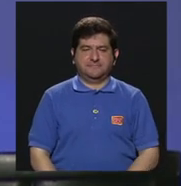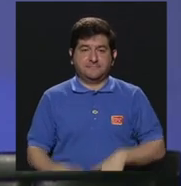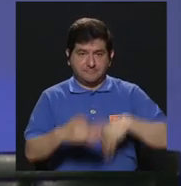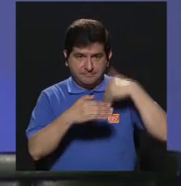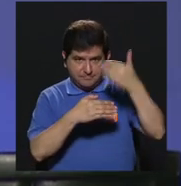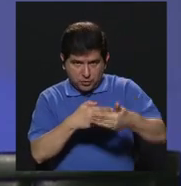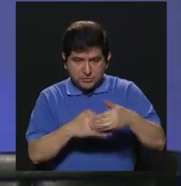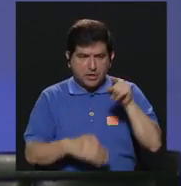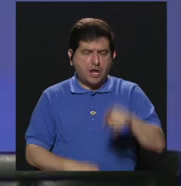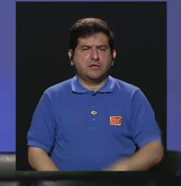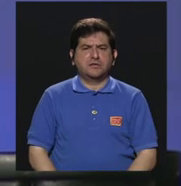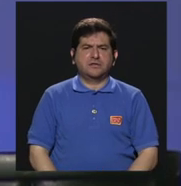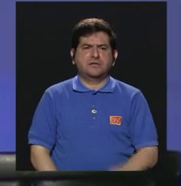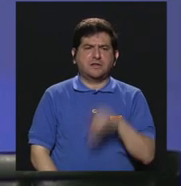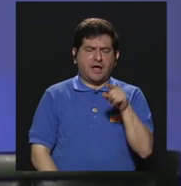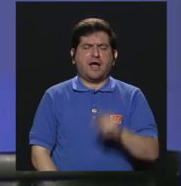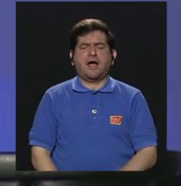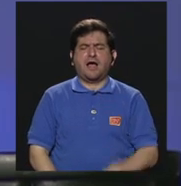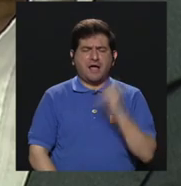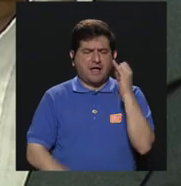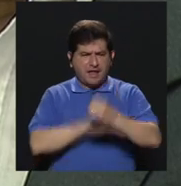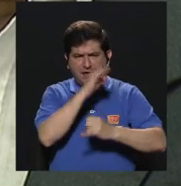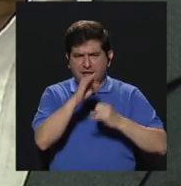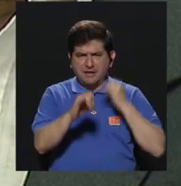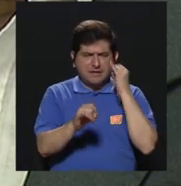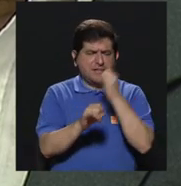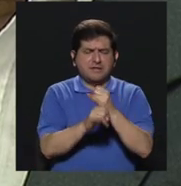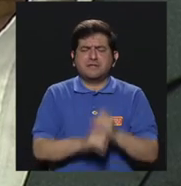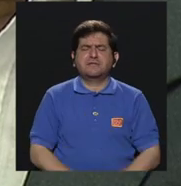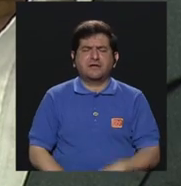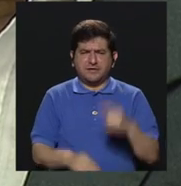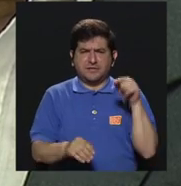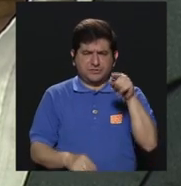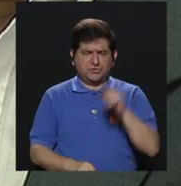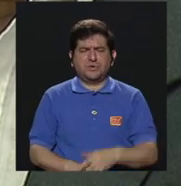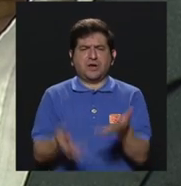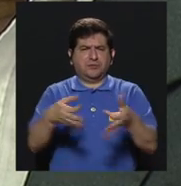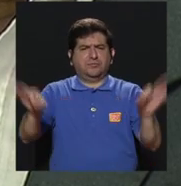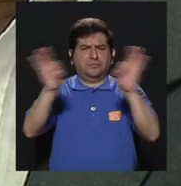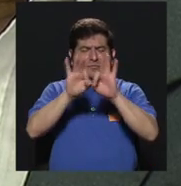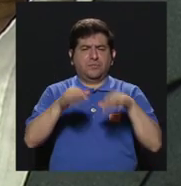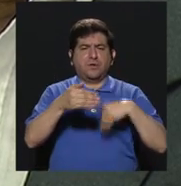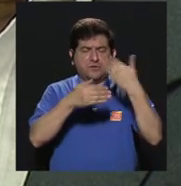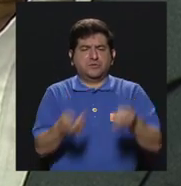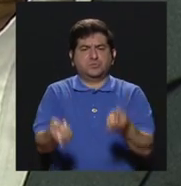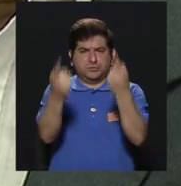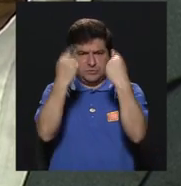posteriormente muy reputado internacionalmente, quien arribó tiempo después.